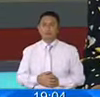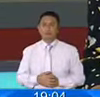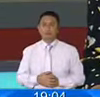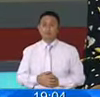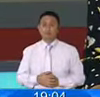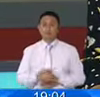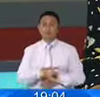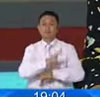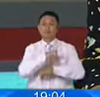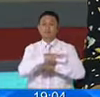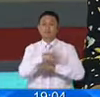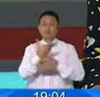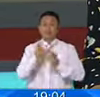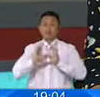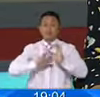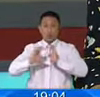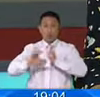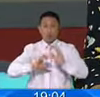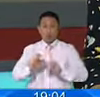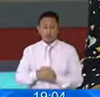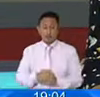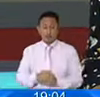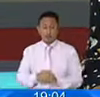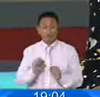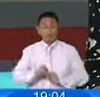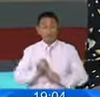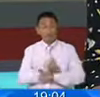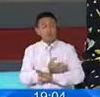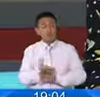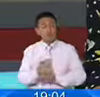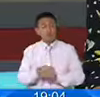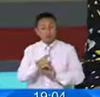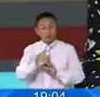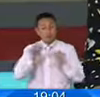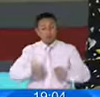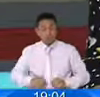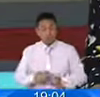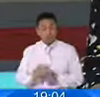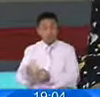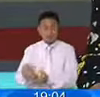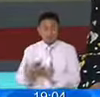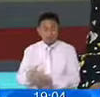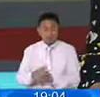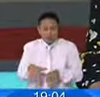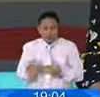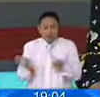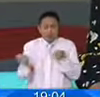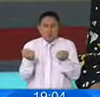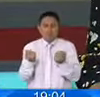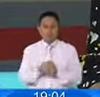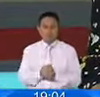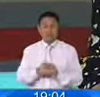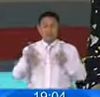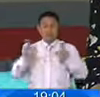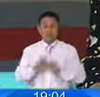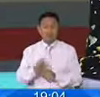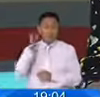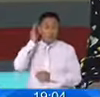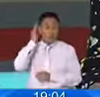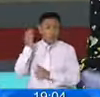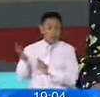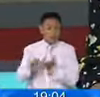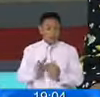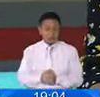La Superintendencia de la Información y Comunicación efectúa recomendaciones para el adecuado manejo de la información relacionada a casos de femicidio.